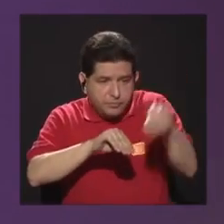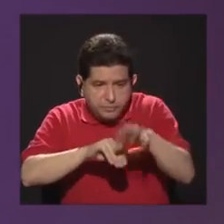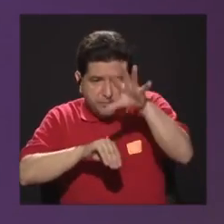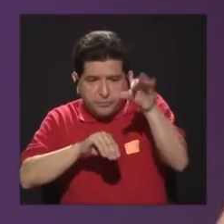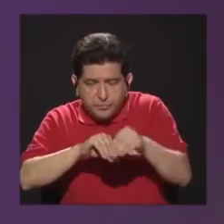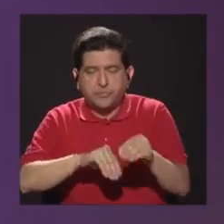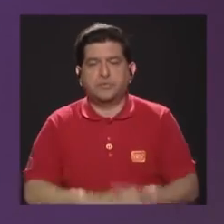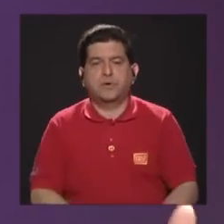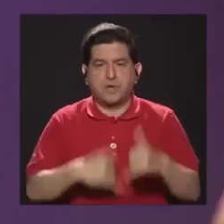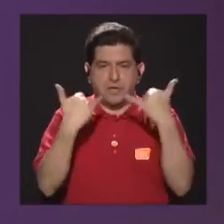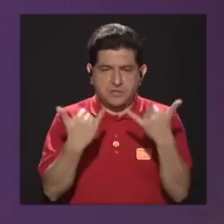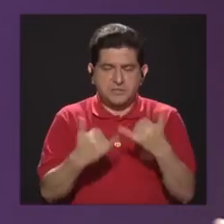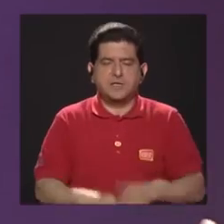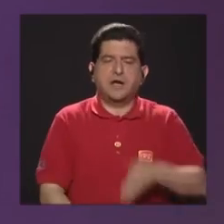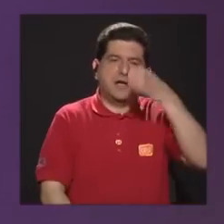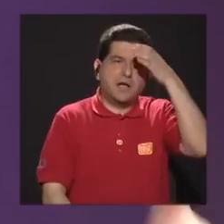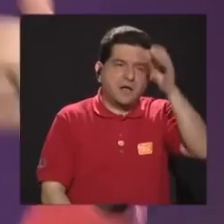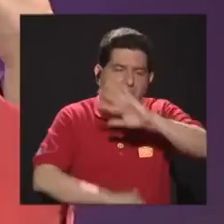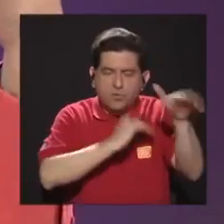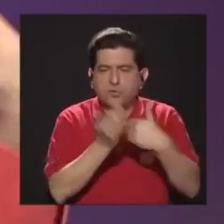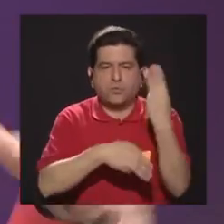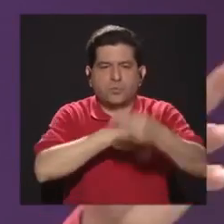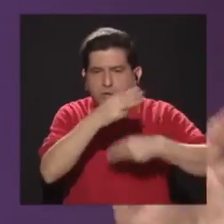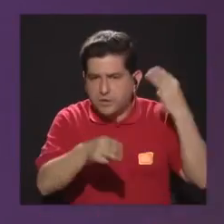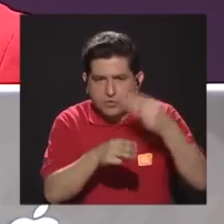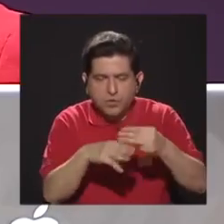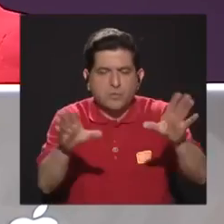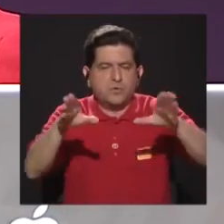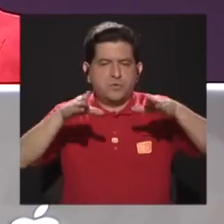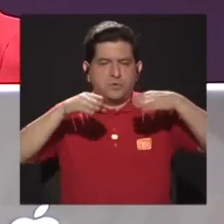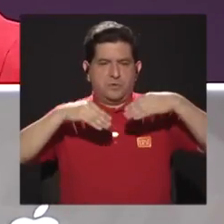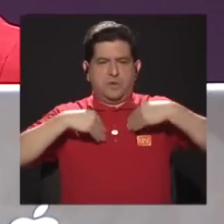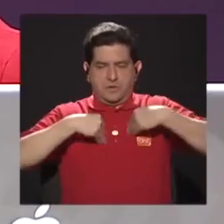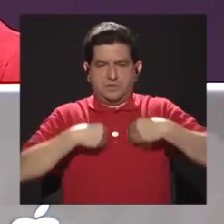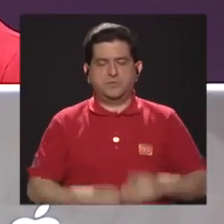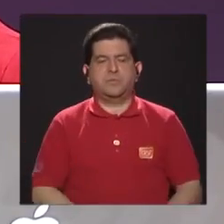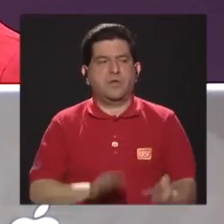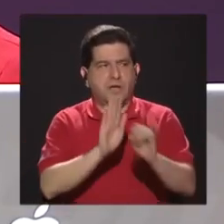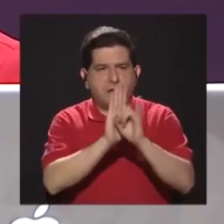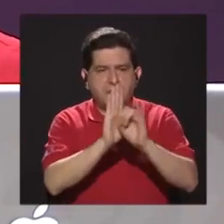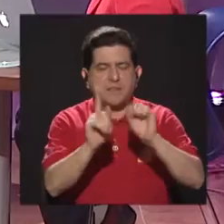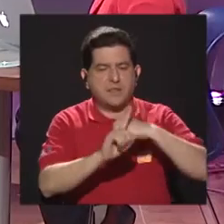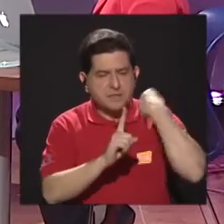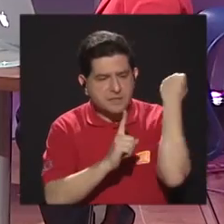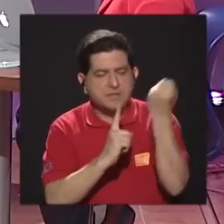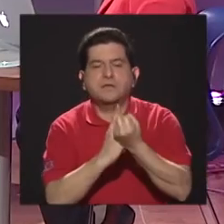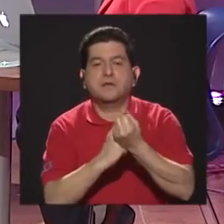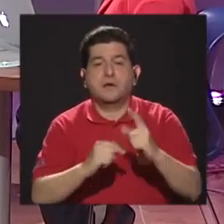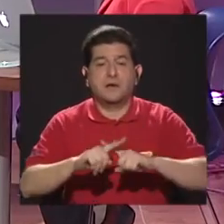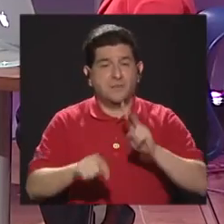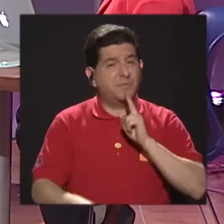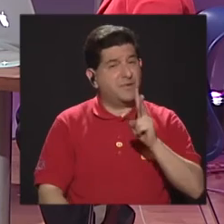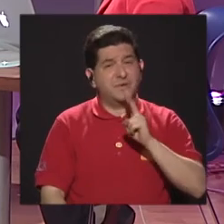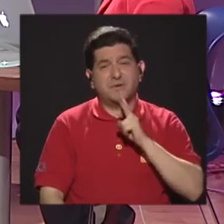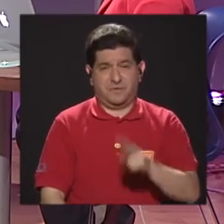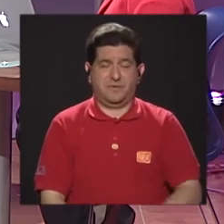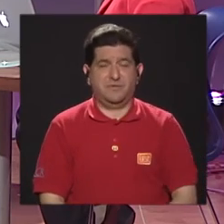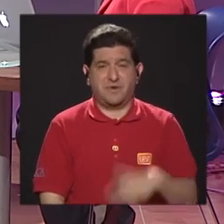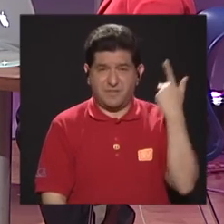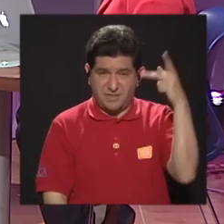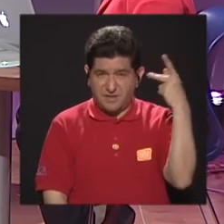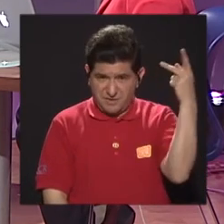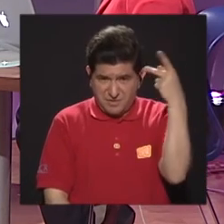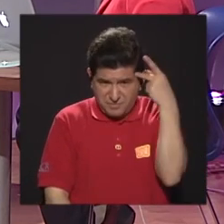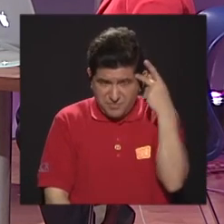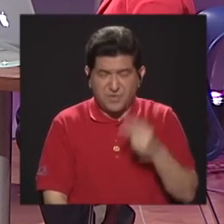la vida cultural de todo el mundo, ya asumiéndolo como parte, digamos, de la identidad de una sociedad. Pero realmente en política